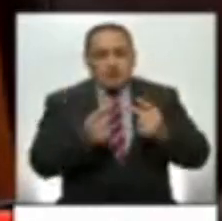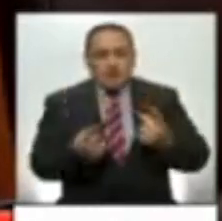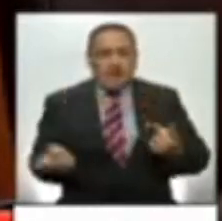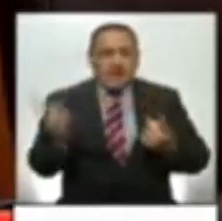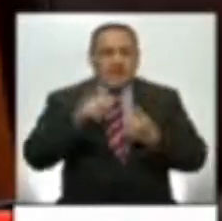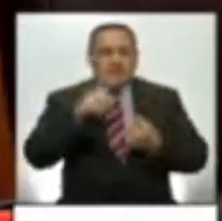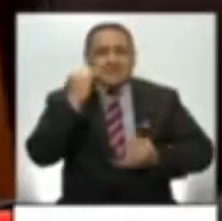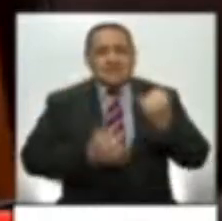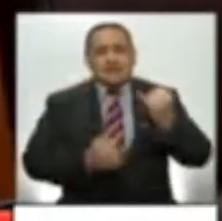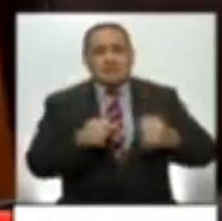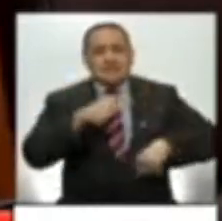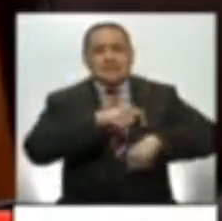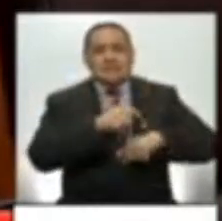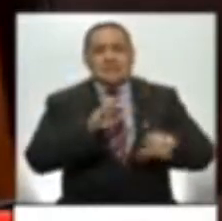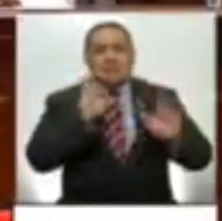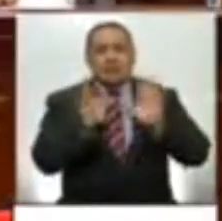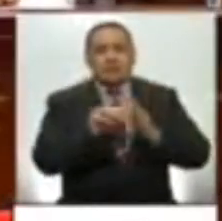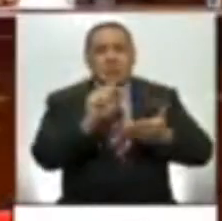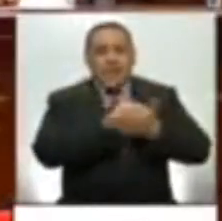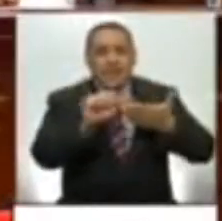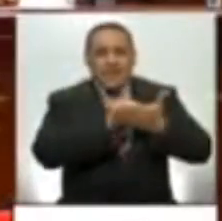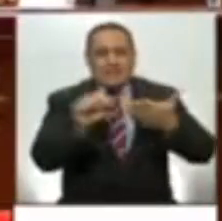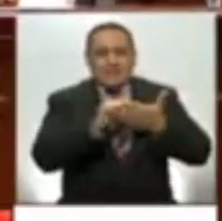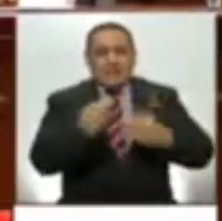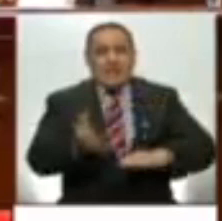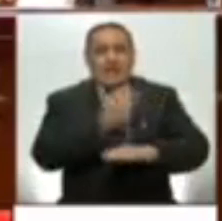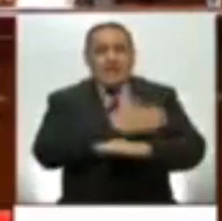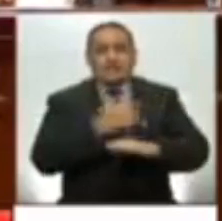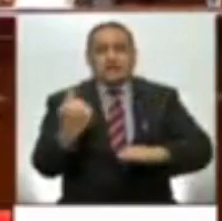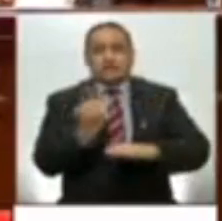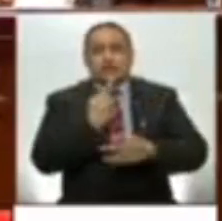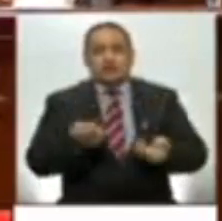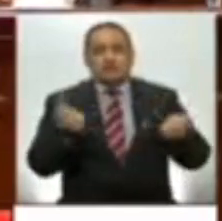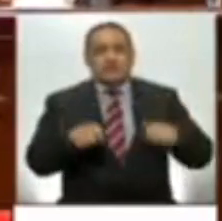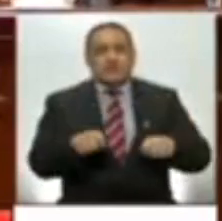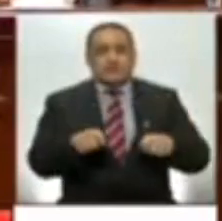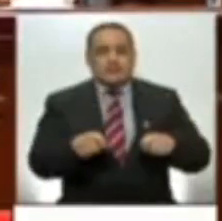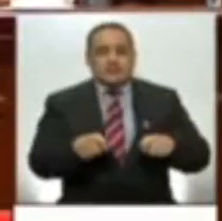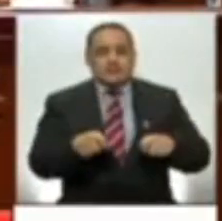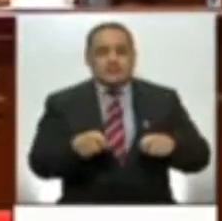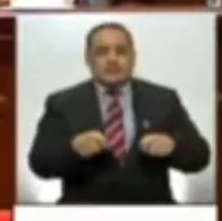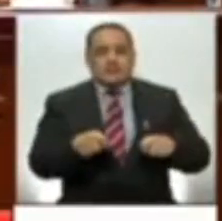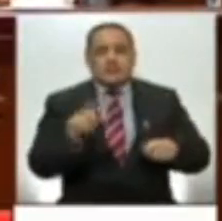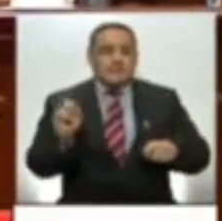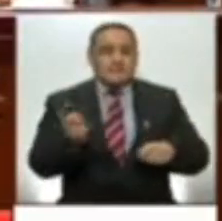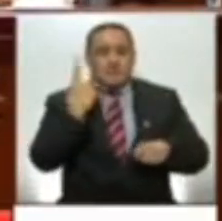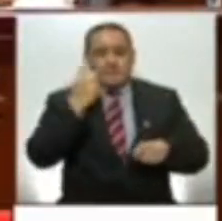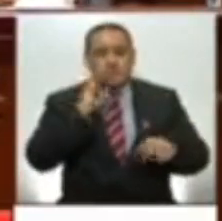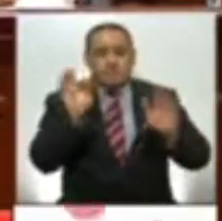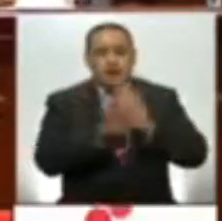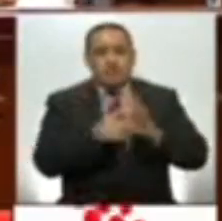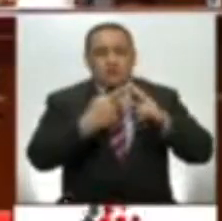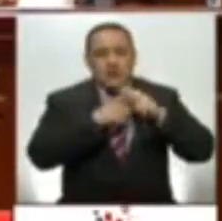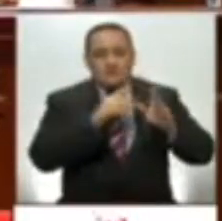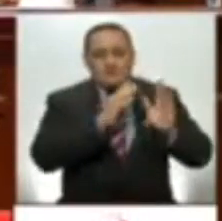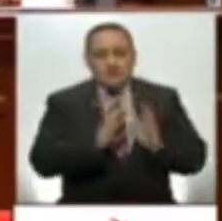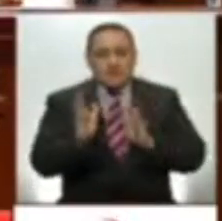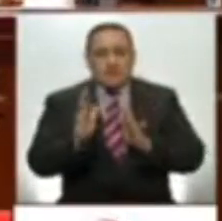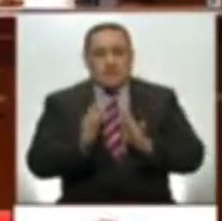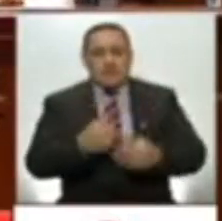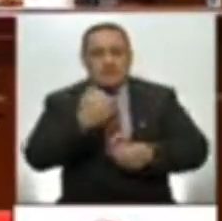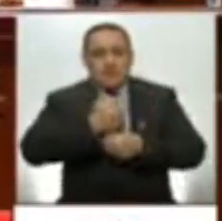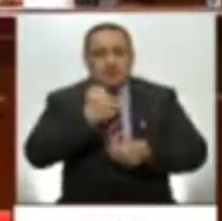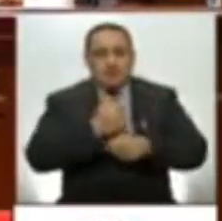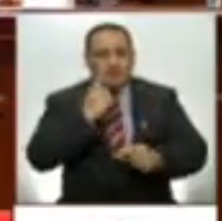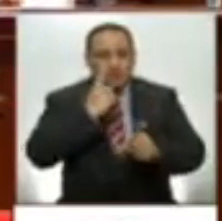que se cumpla con los asuntos de la agenda. Antes solo puede ser suspendida. En primer lugar, se procede a la incorporación formal